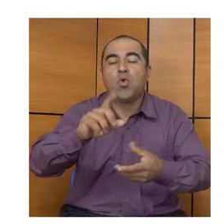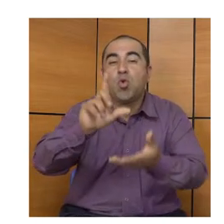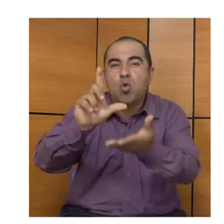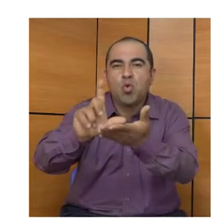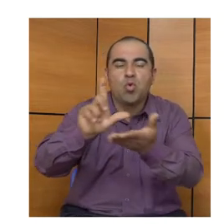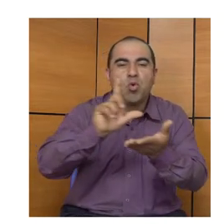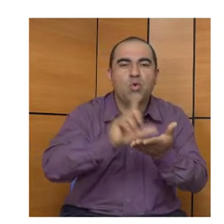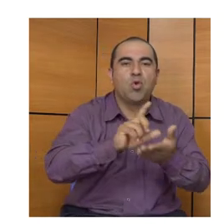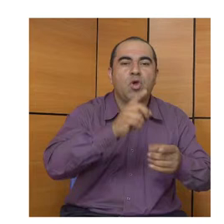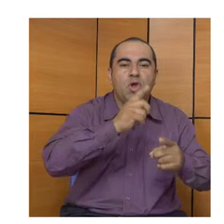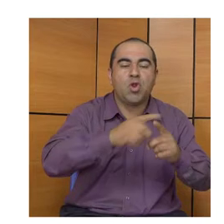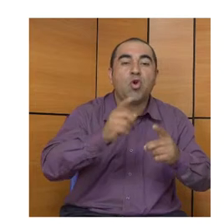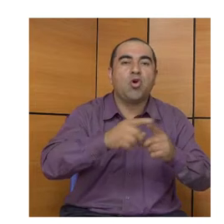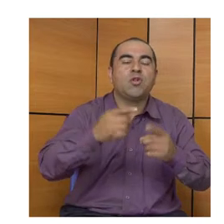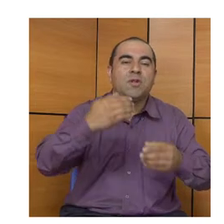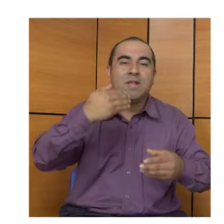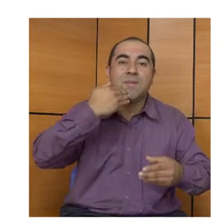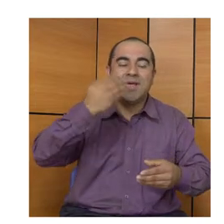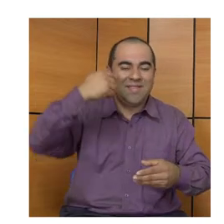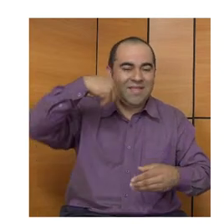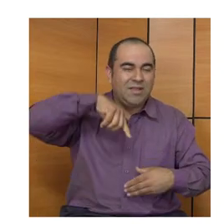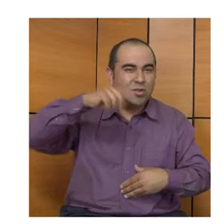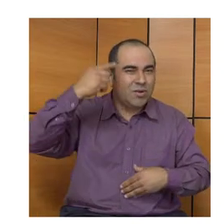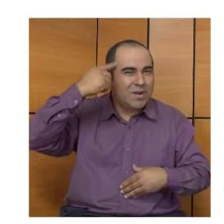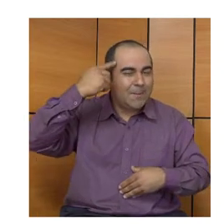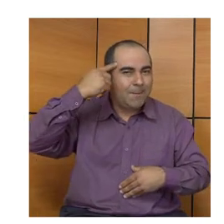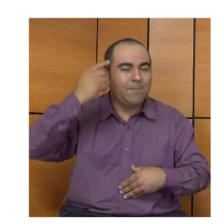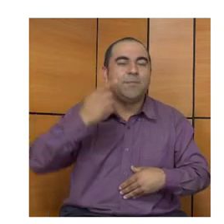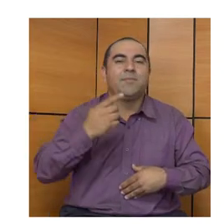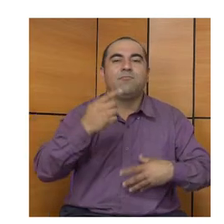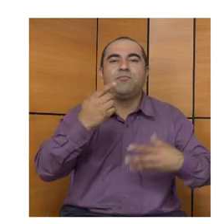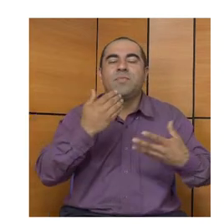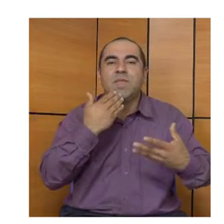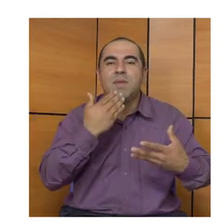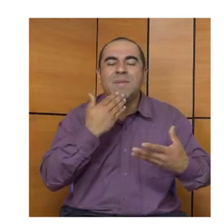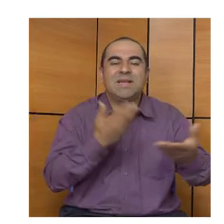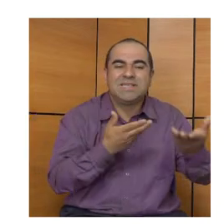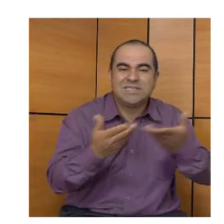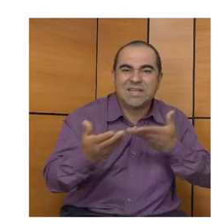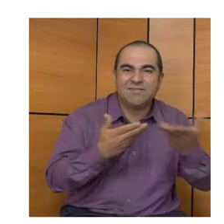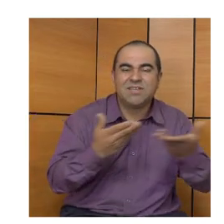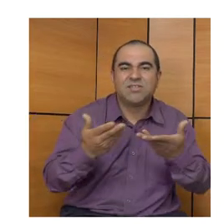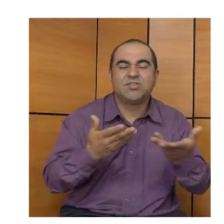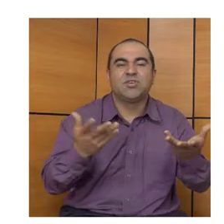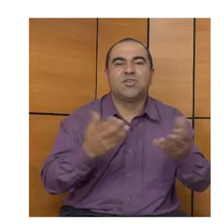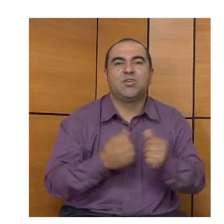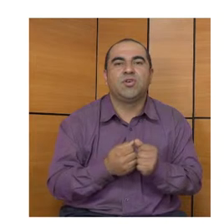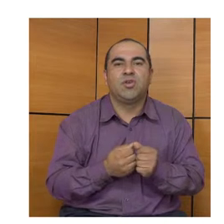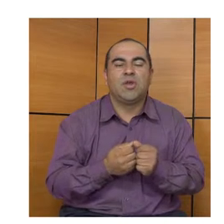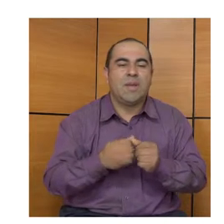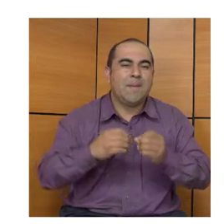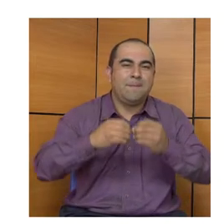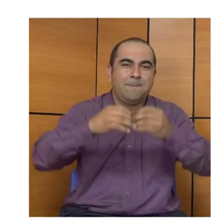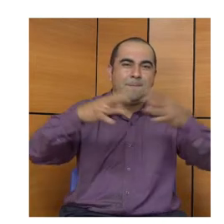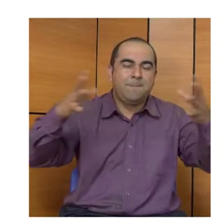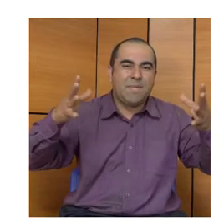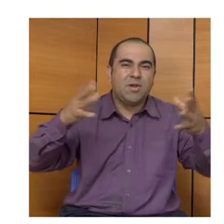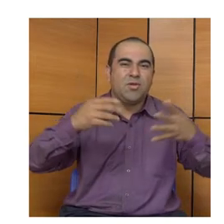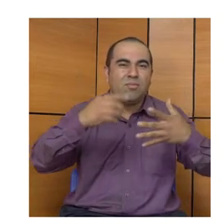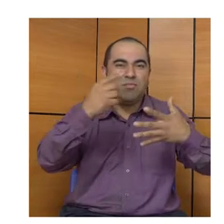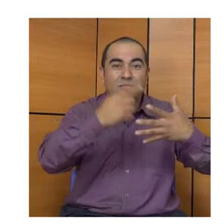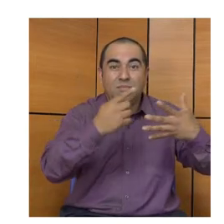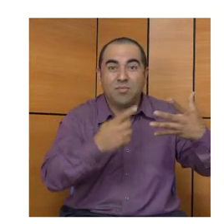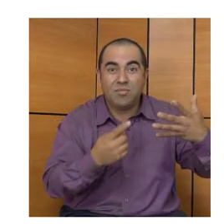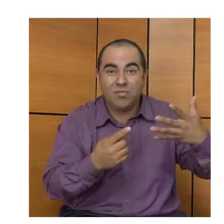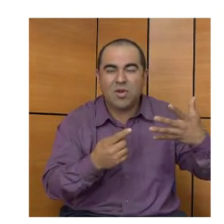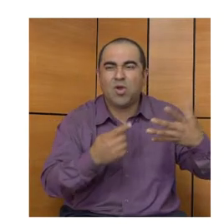otras más psicográficas y también ver tipos de servicios, servicios con un mayor componente hedónico, como es el